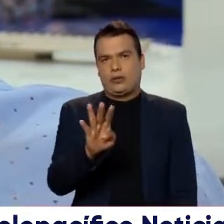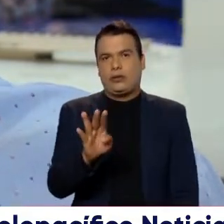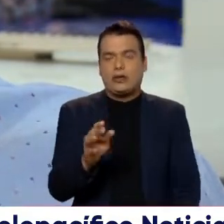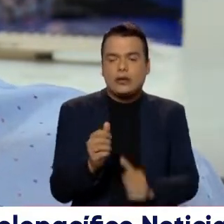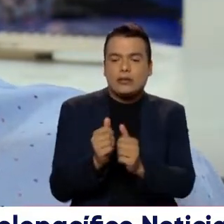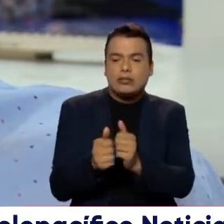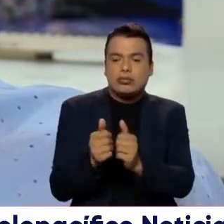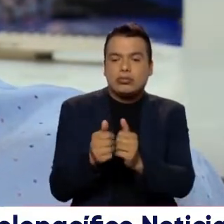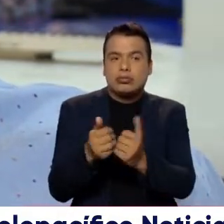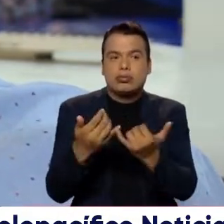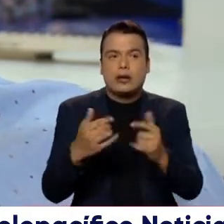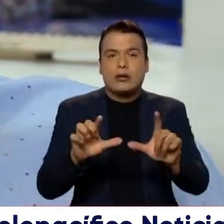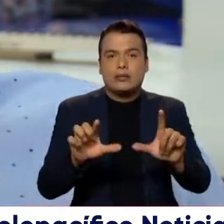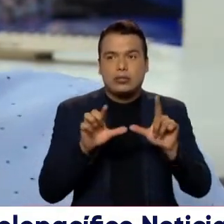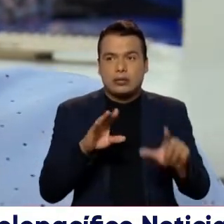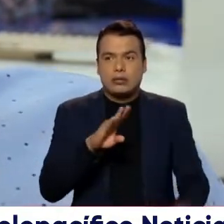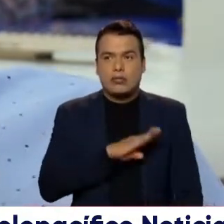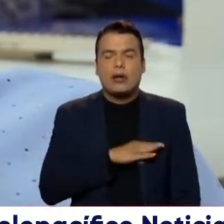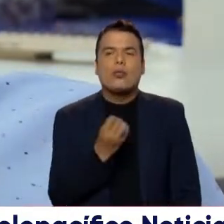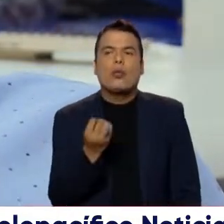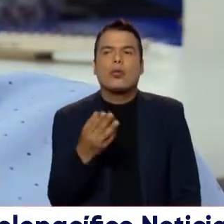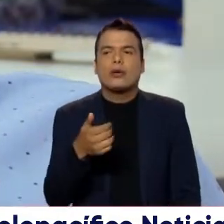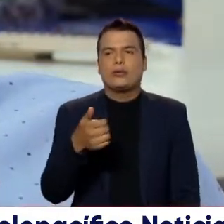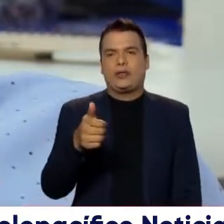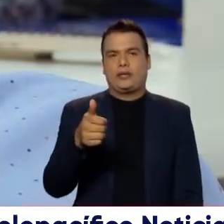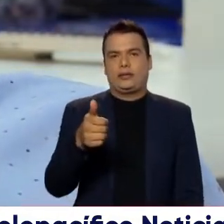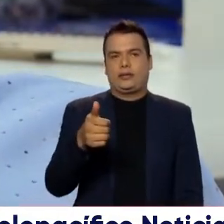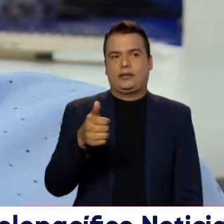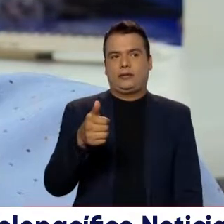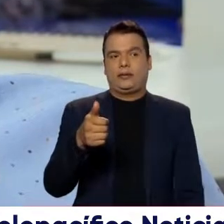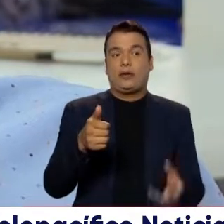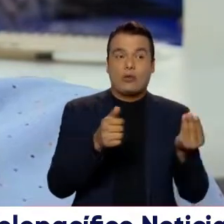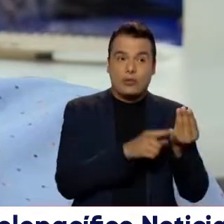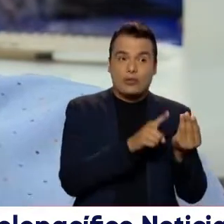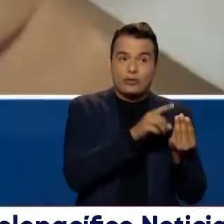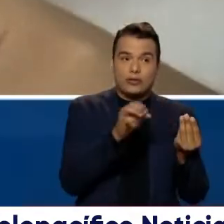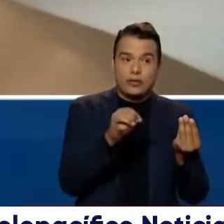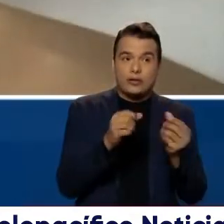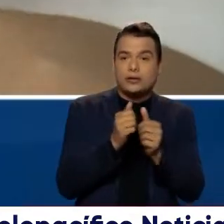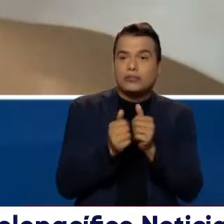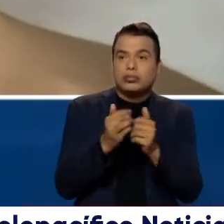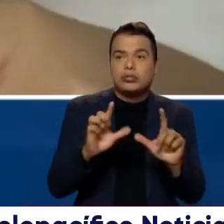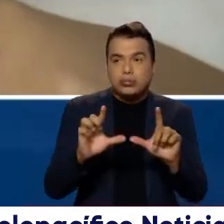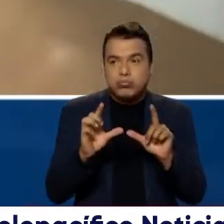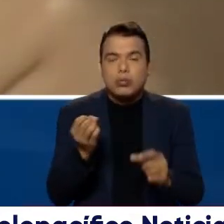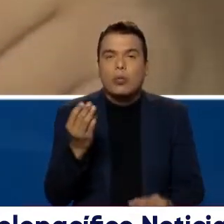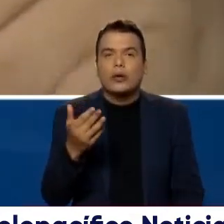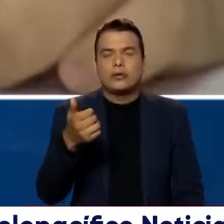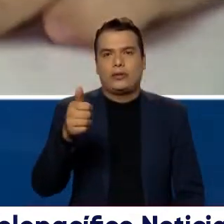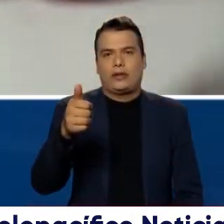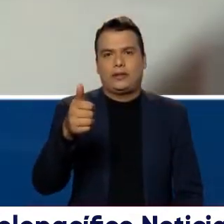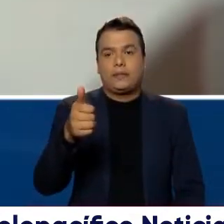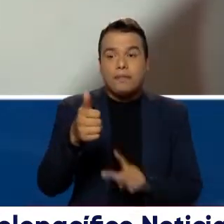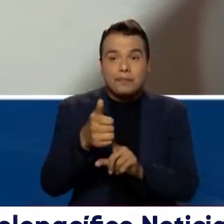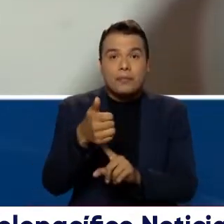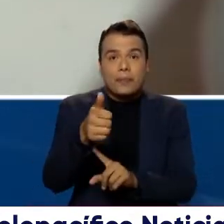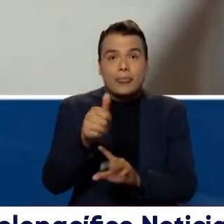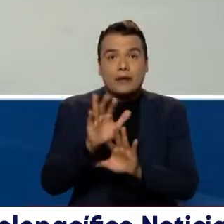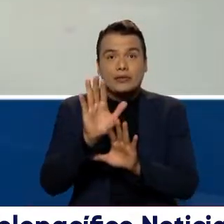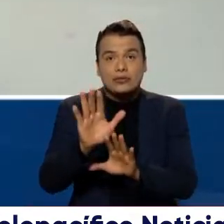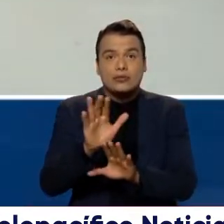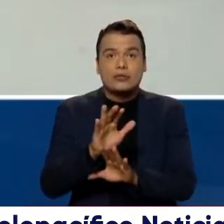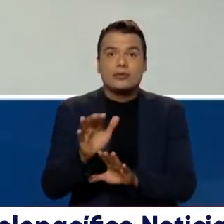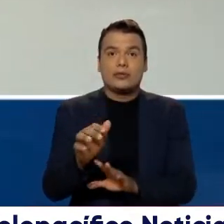10 llegan a terminar sus estudios de los 100. Y de esos 10, solamente de 2 a